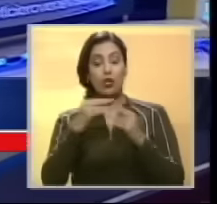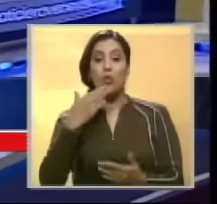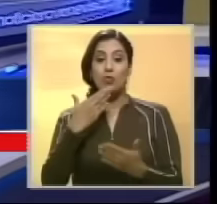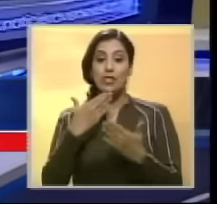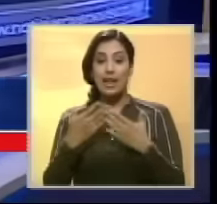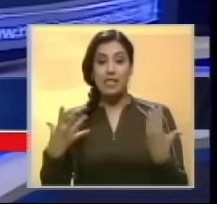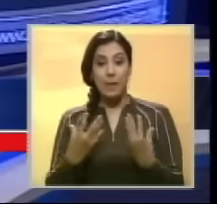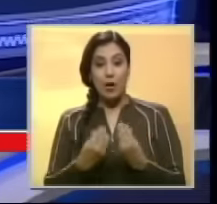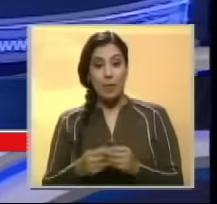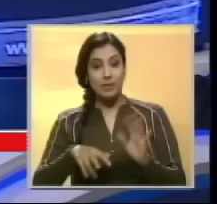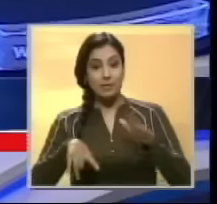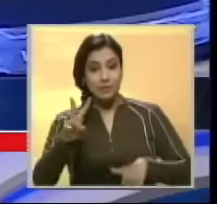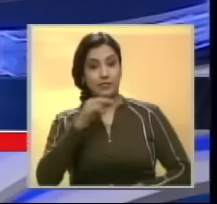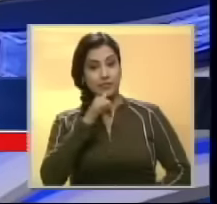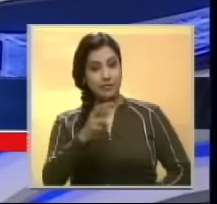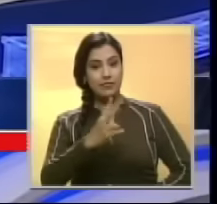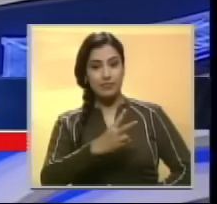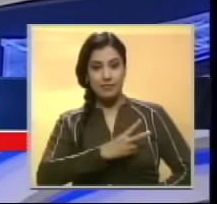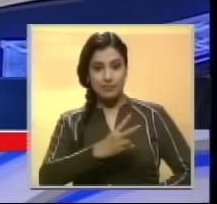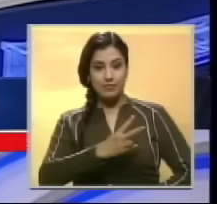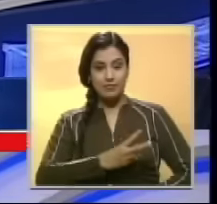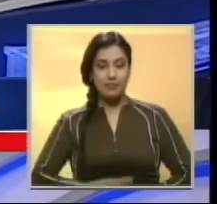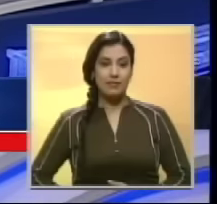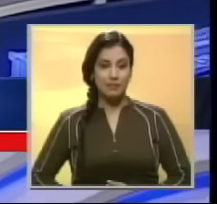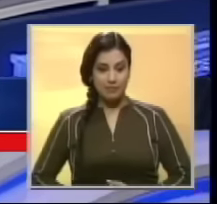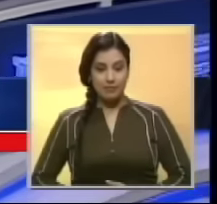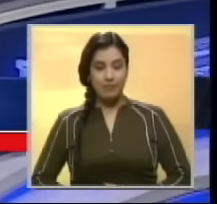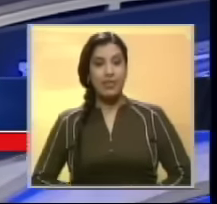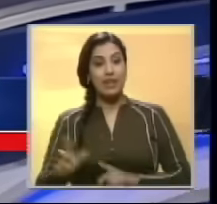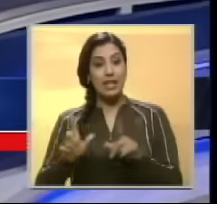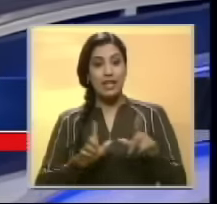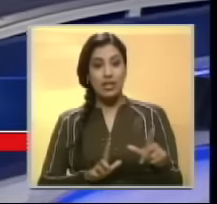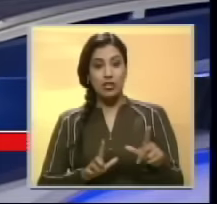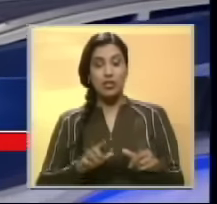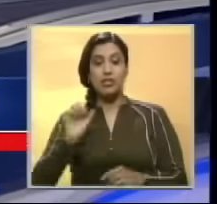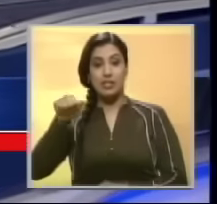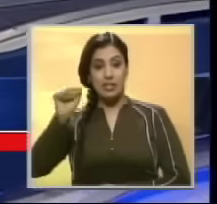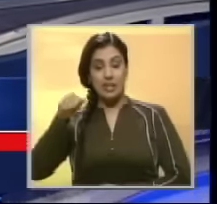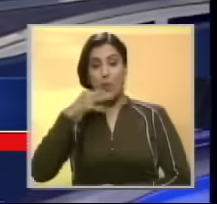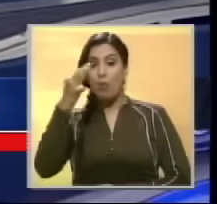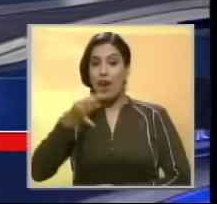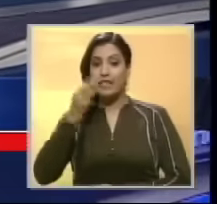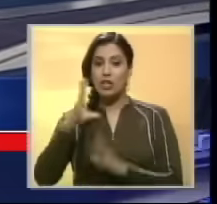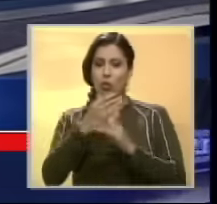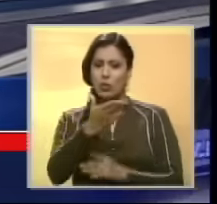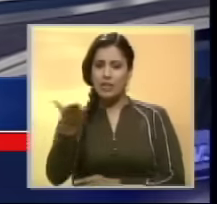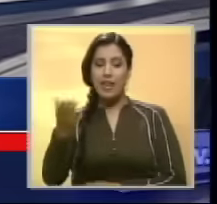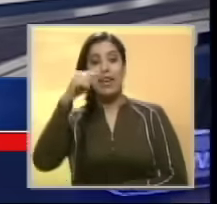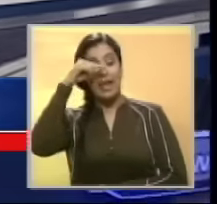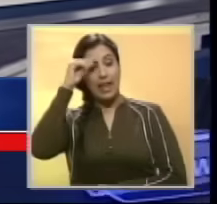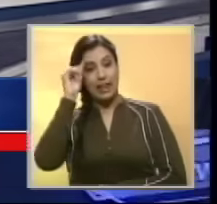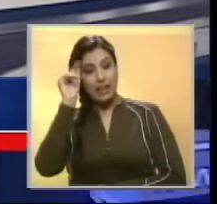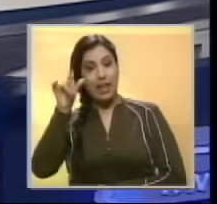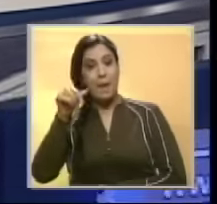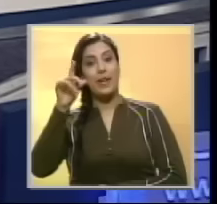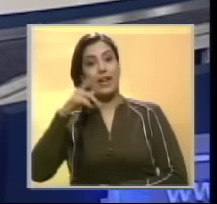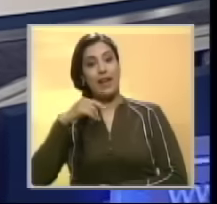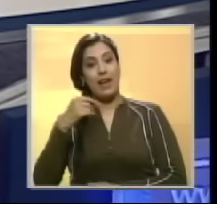Muchísimas gracias por acompañarnos en la presente emisión de su noticiero venevisión Ya estamos listos Así es Buenas tardes para todos endrina Buenas tardes